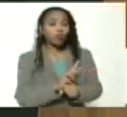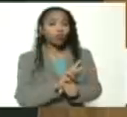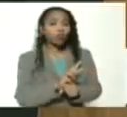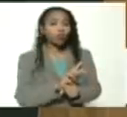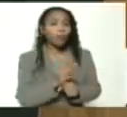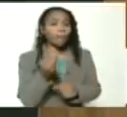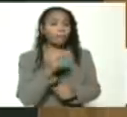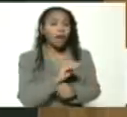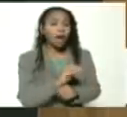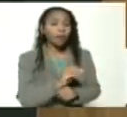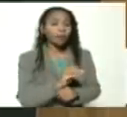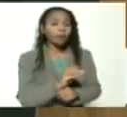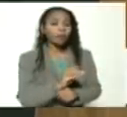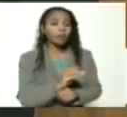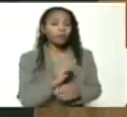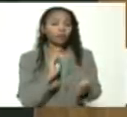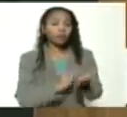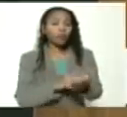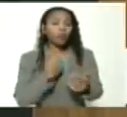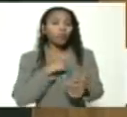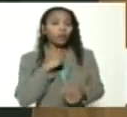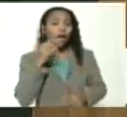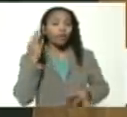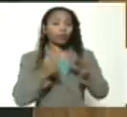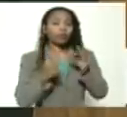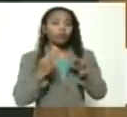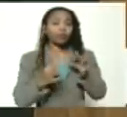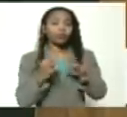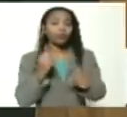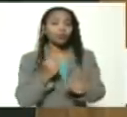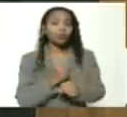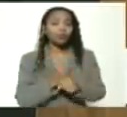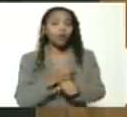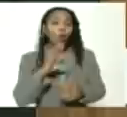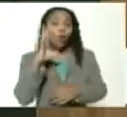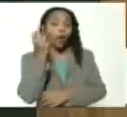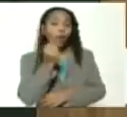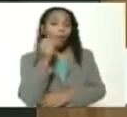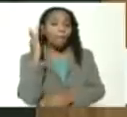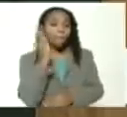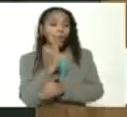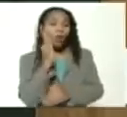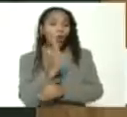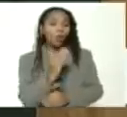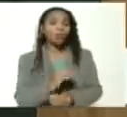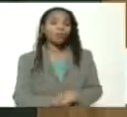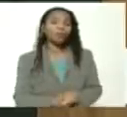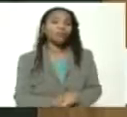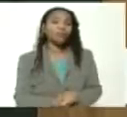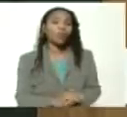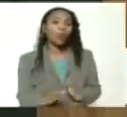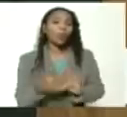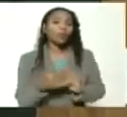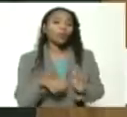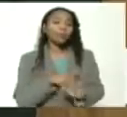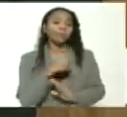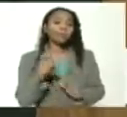delitos contemplados en nuestra legislación. Y hemos logrado sentencia condenatoria contra un total